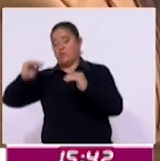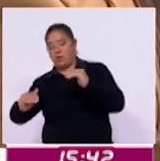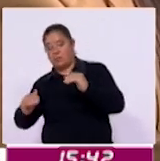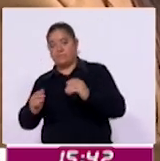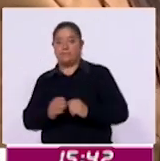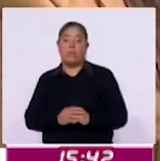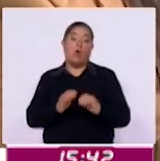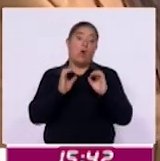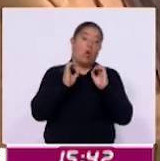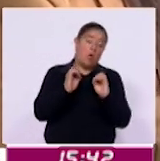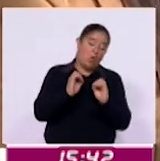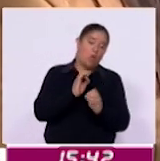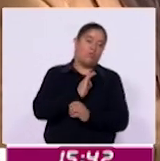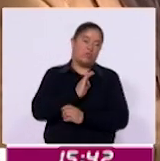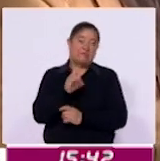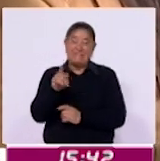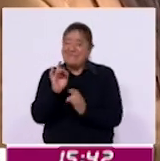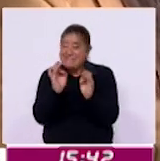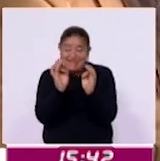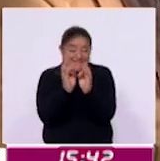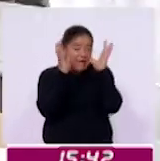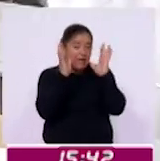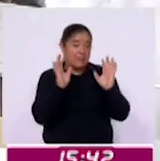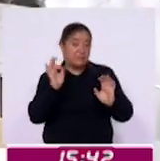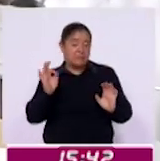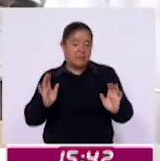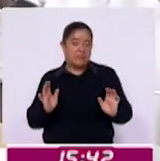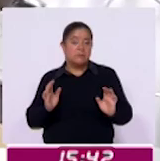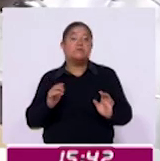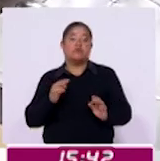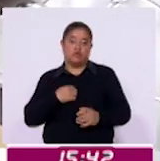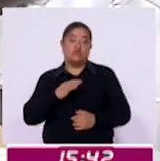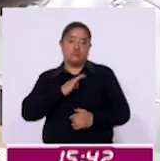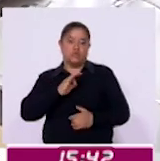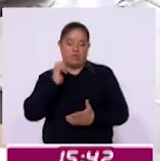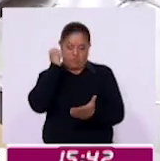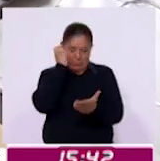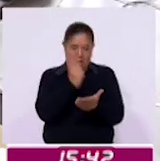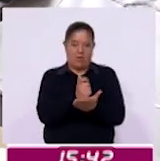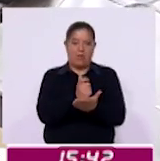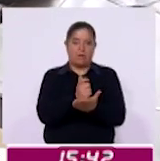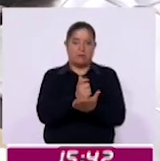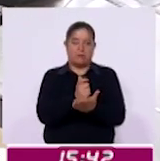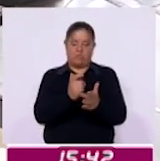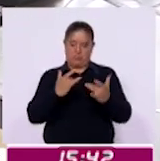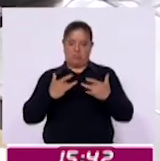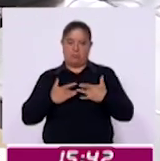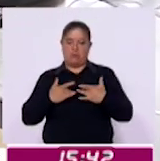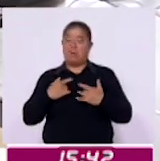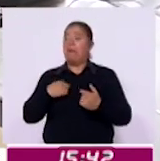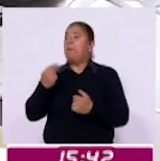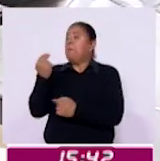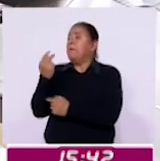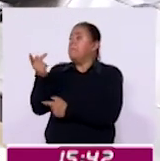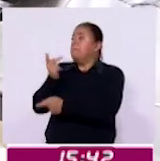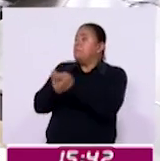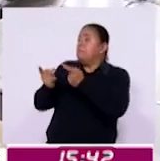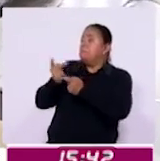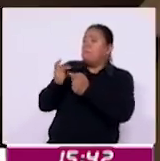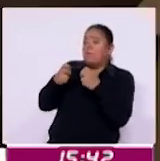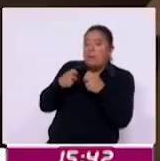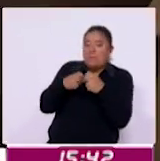podamos tener algún imprevisto, pues se pueda solventar de manera de que no nos genere un